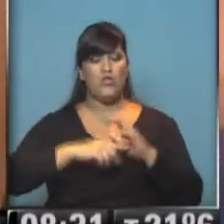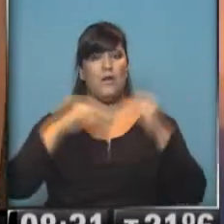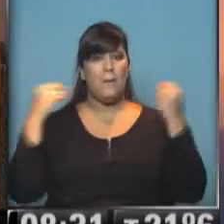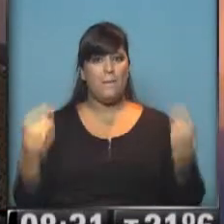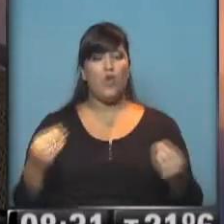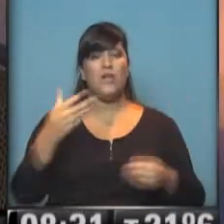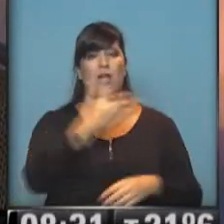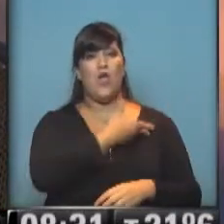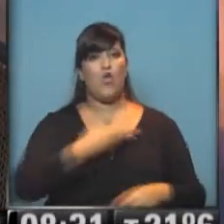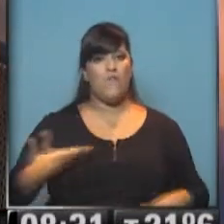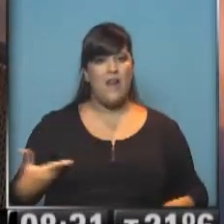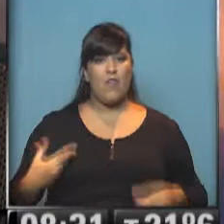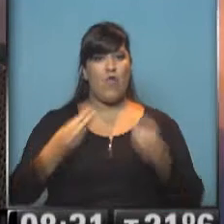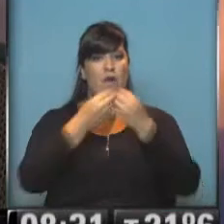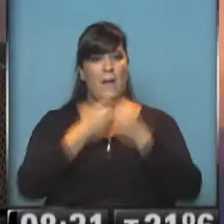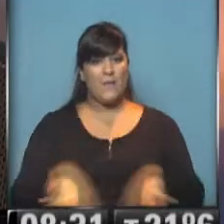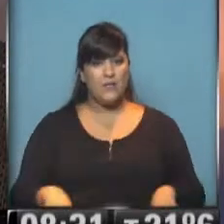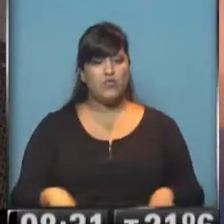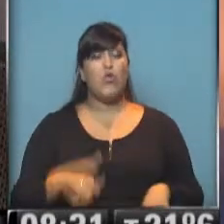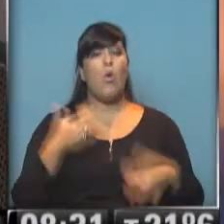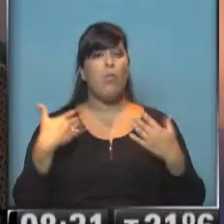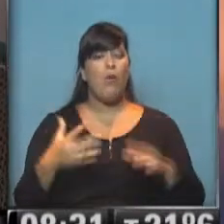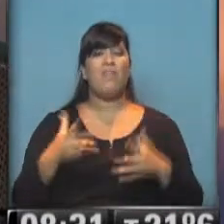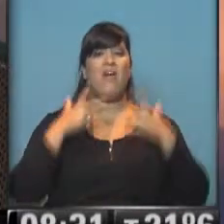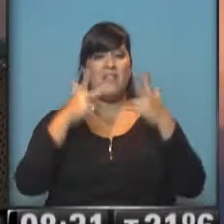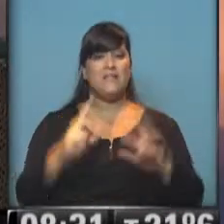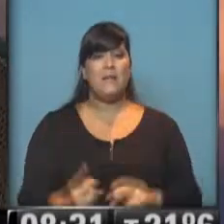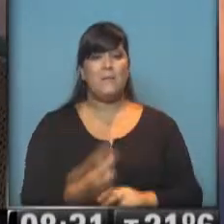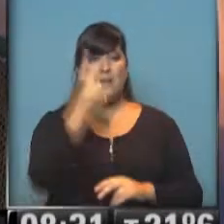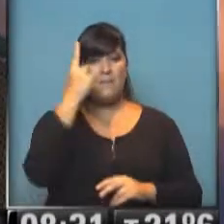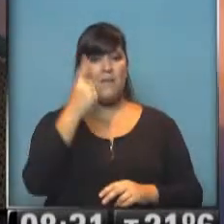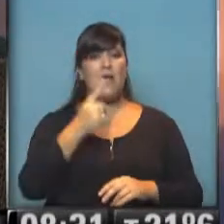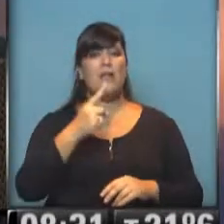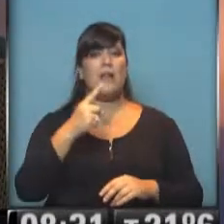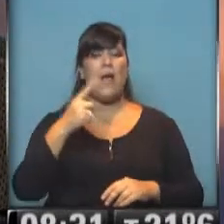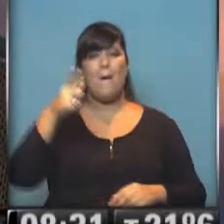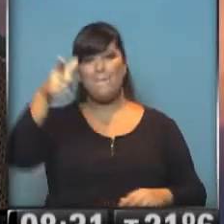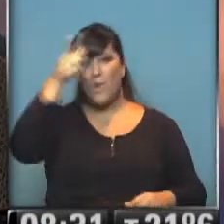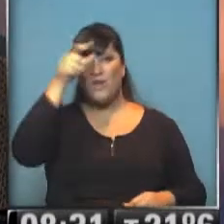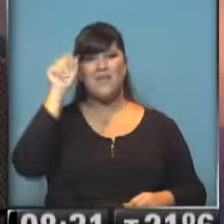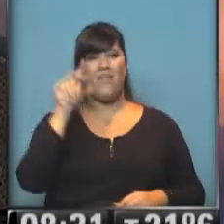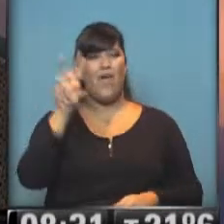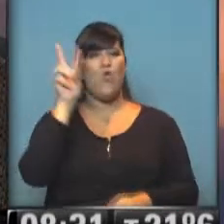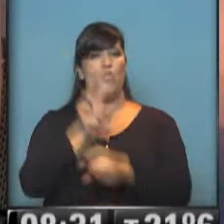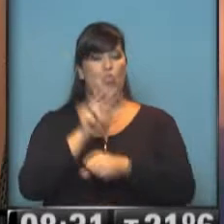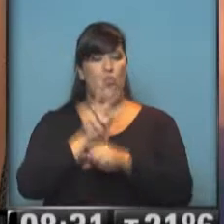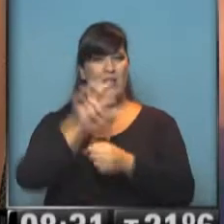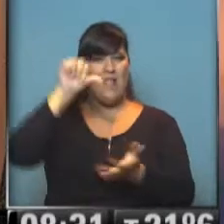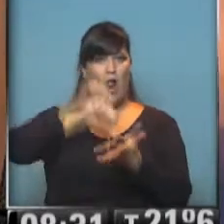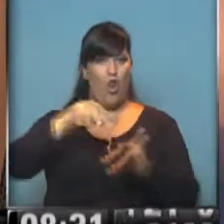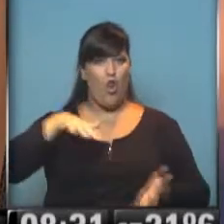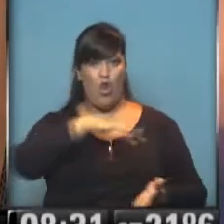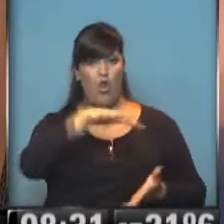gobernador puso en marcha lo que se puede calificar ya como la primer camada de la policía de prevención local. ¿Cómo